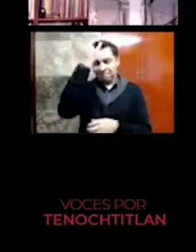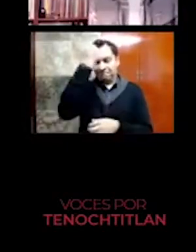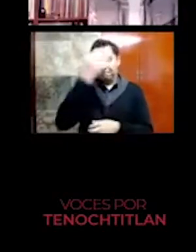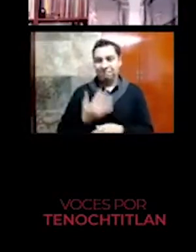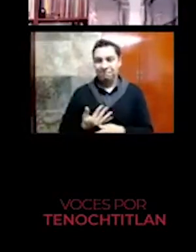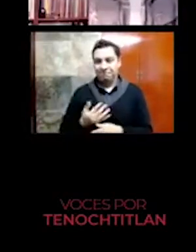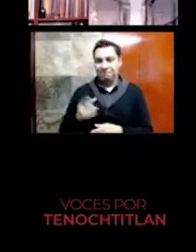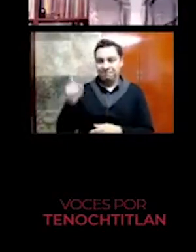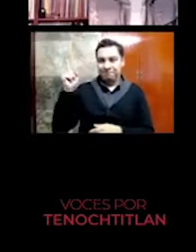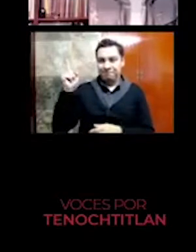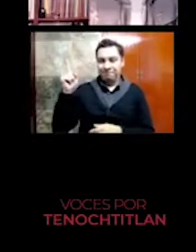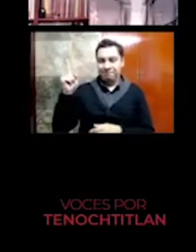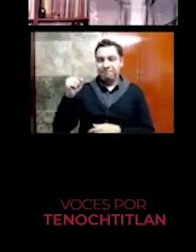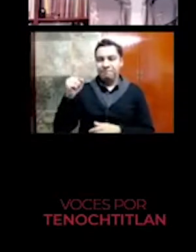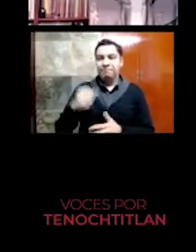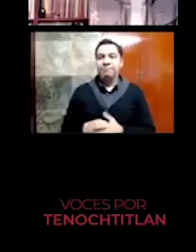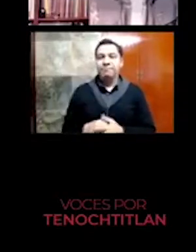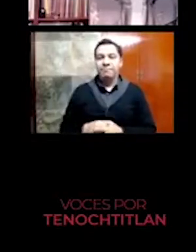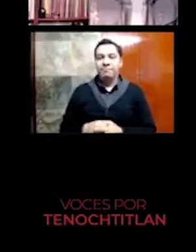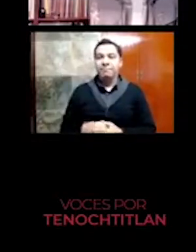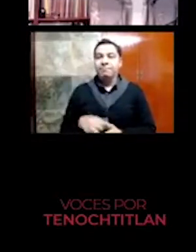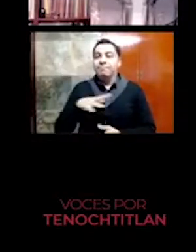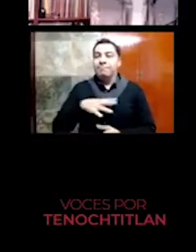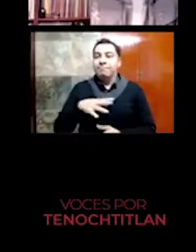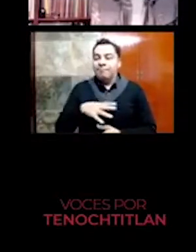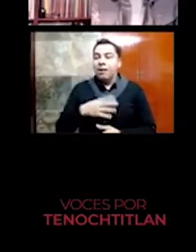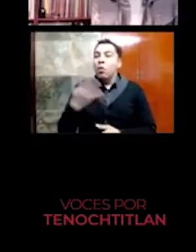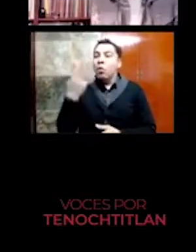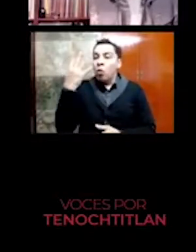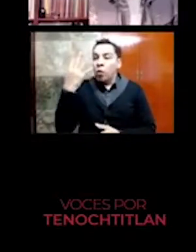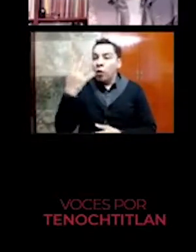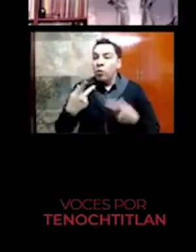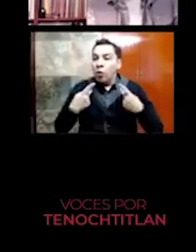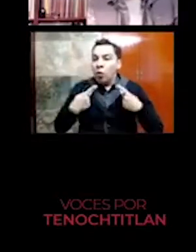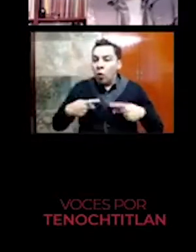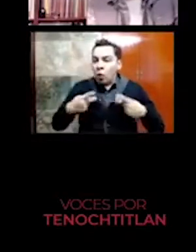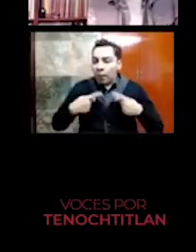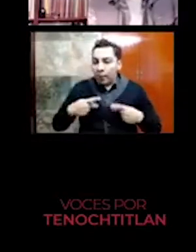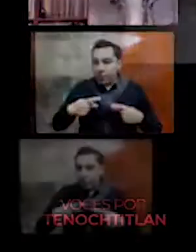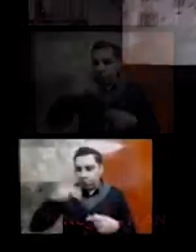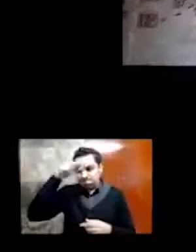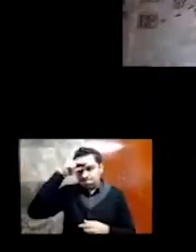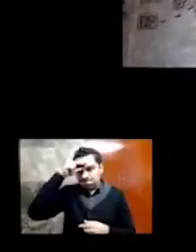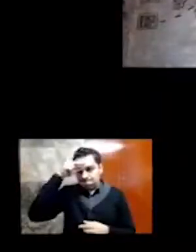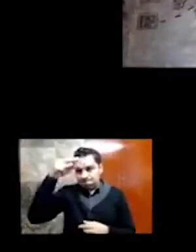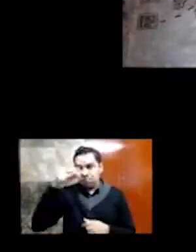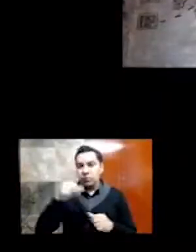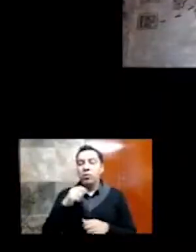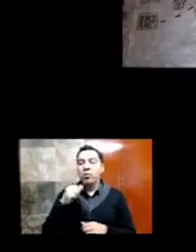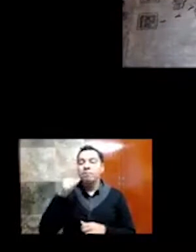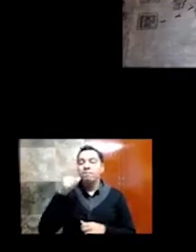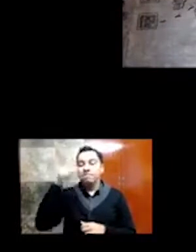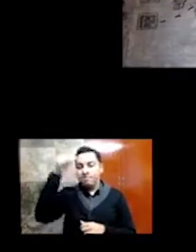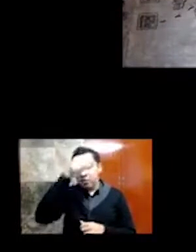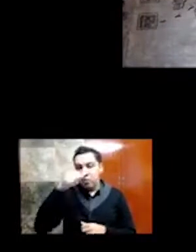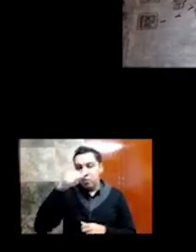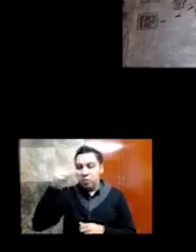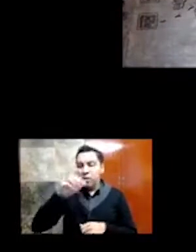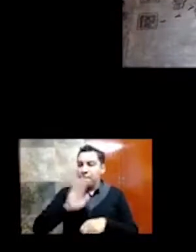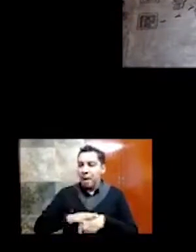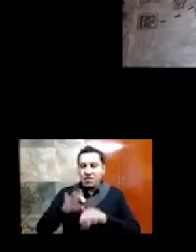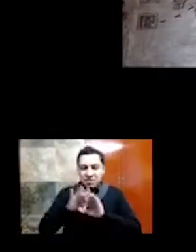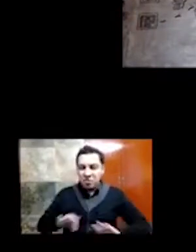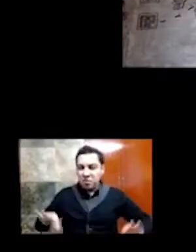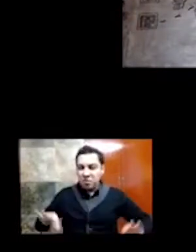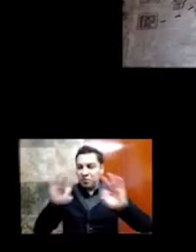cuatro sacerdotes. Aquí los vamos a ver con detalle. El segmento final del Códice Boturinio tira de la peregrinación, donde